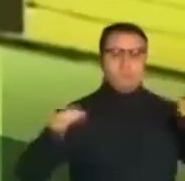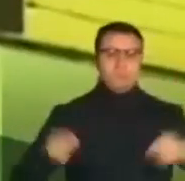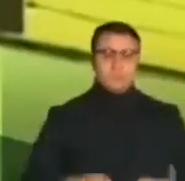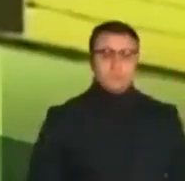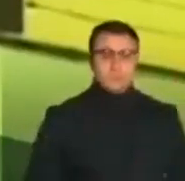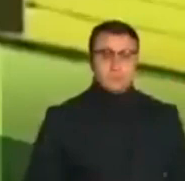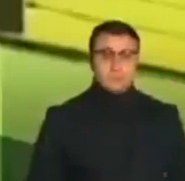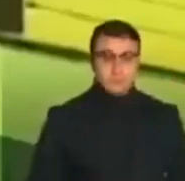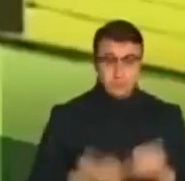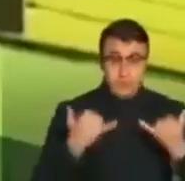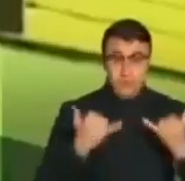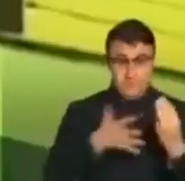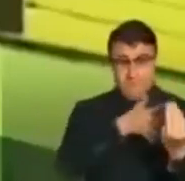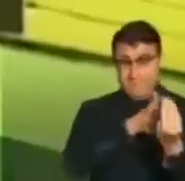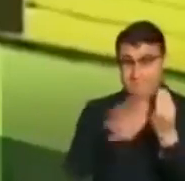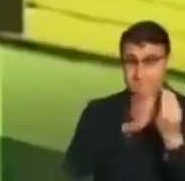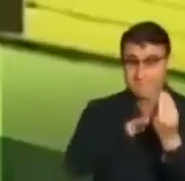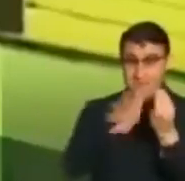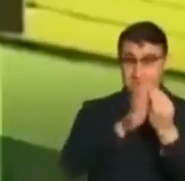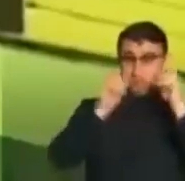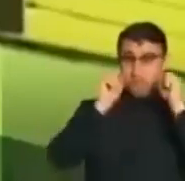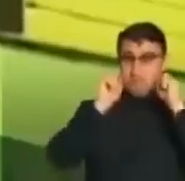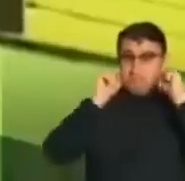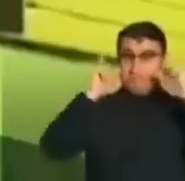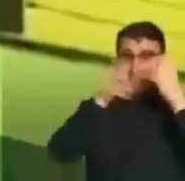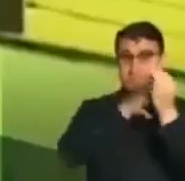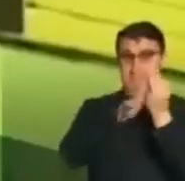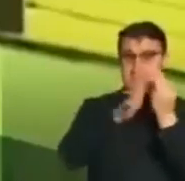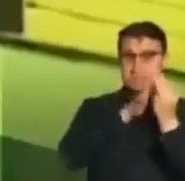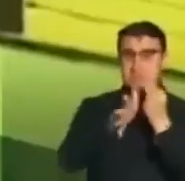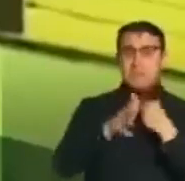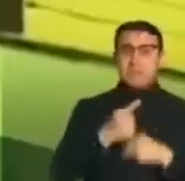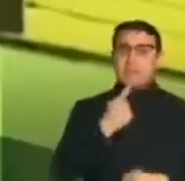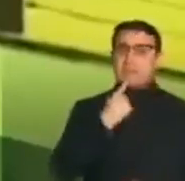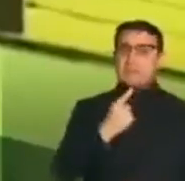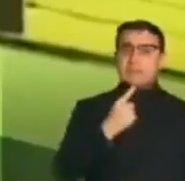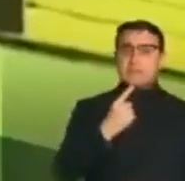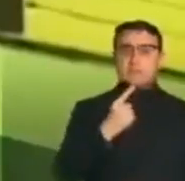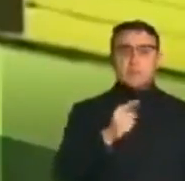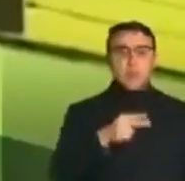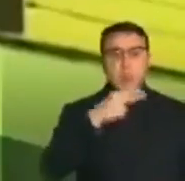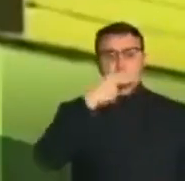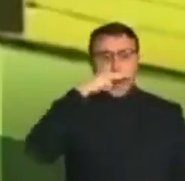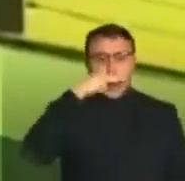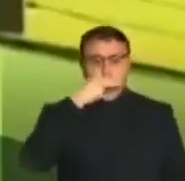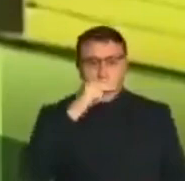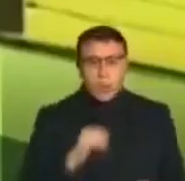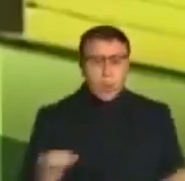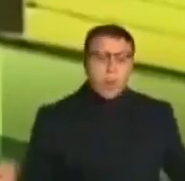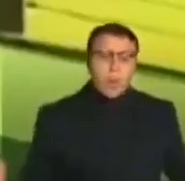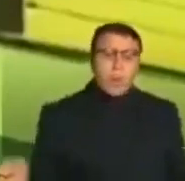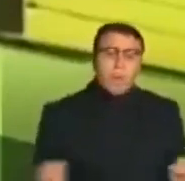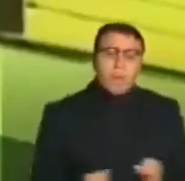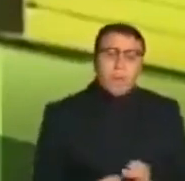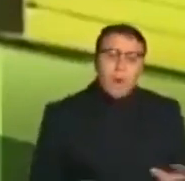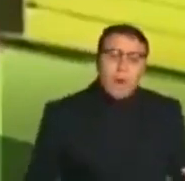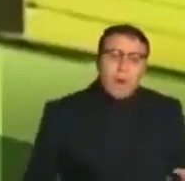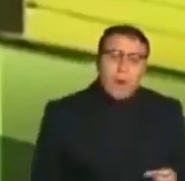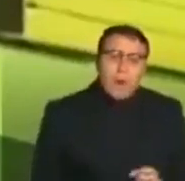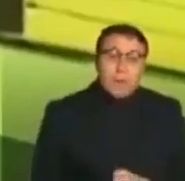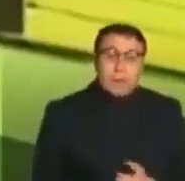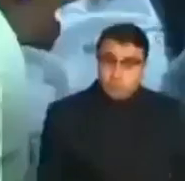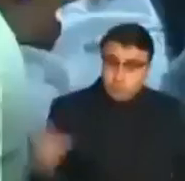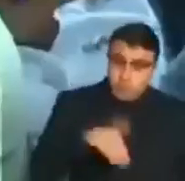Miren que hoy la prensa decía con sorpresa, volvió a morir un niño por desnutrición en Bogotá.